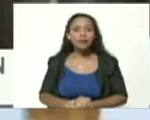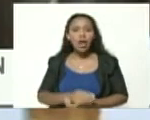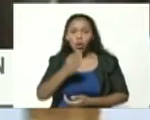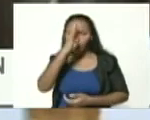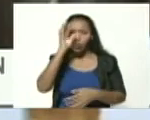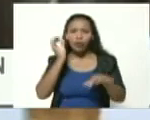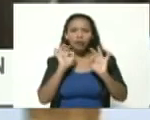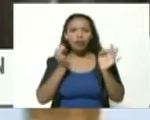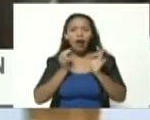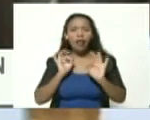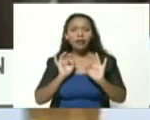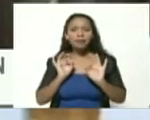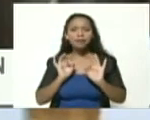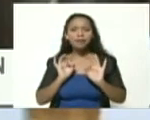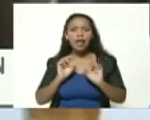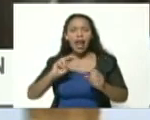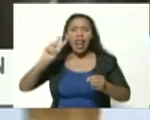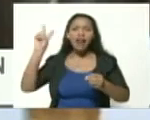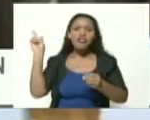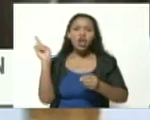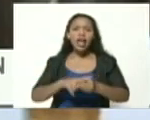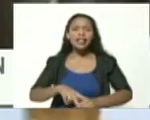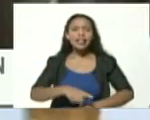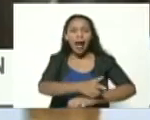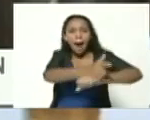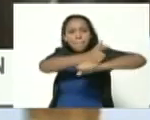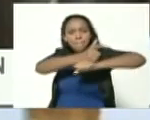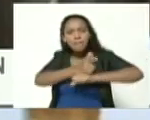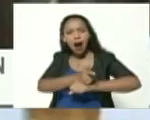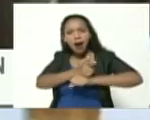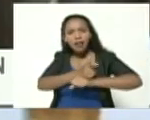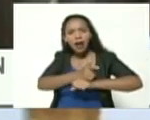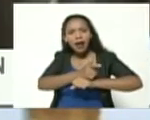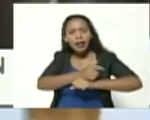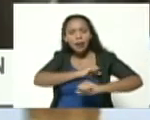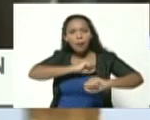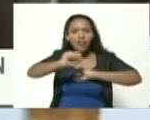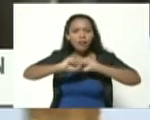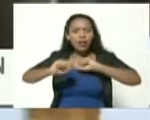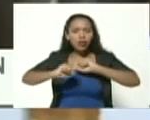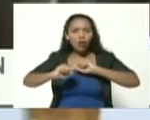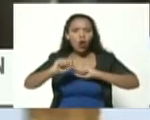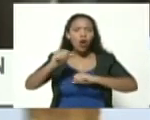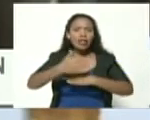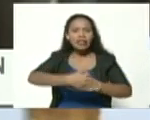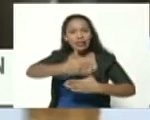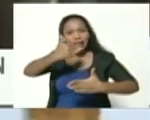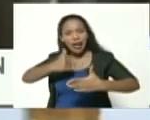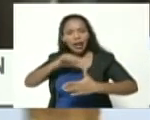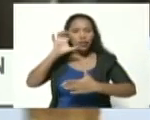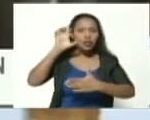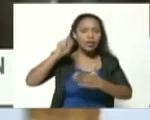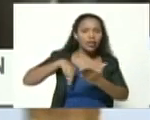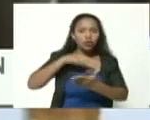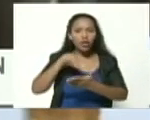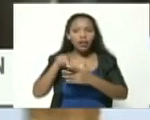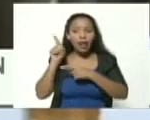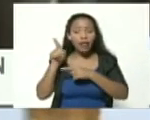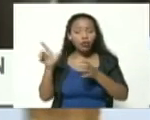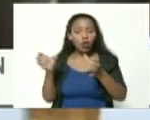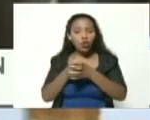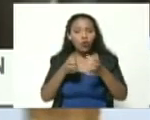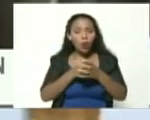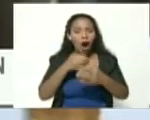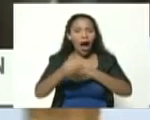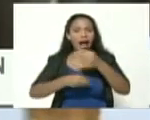dudas, la violencia armada y el accionar delictivo transnacional de los referidos grupos